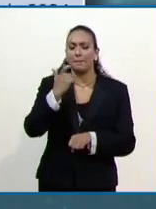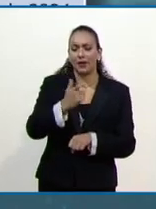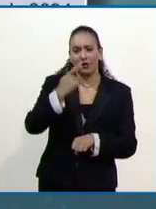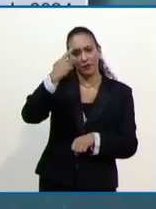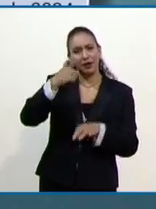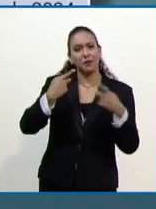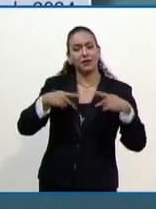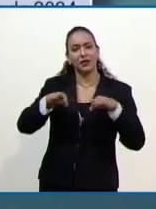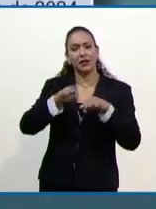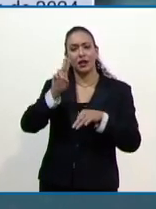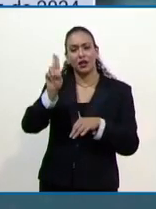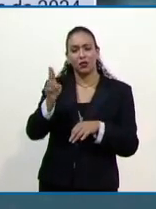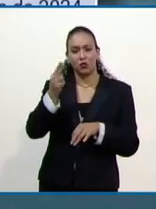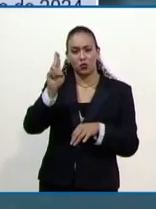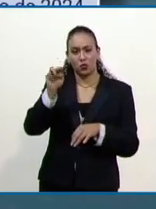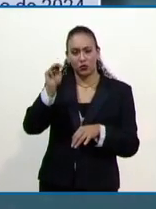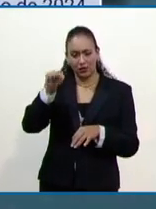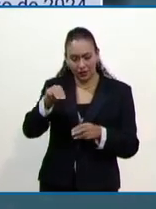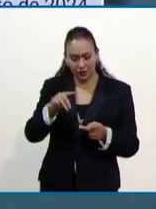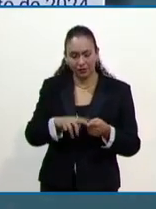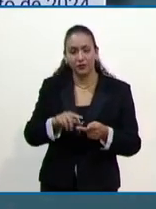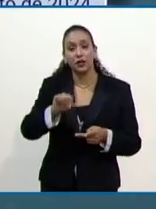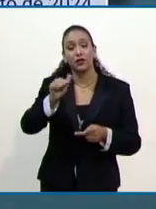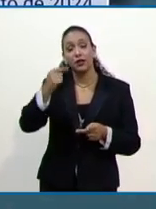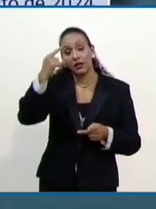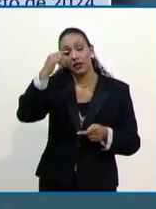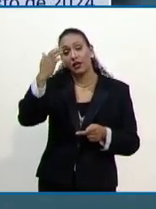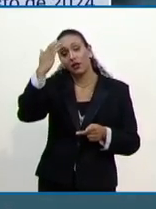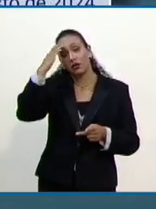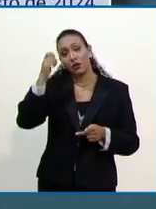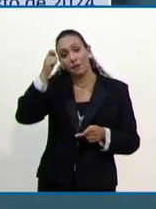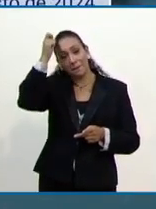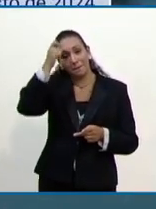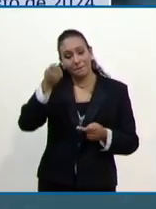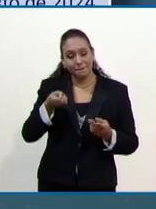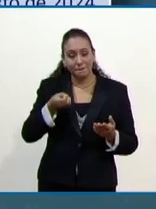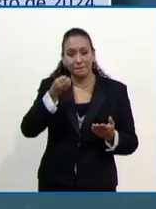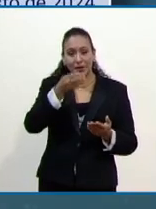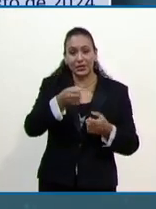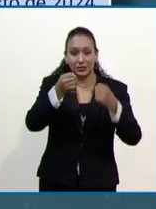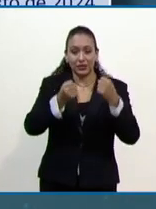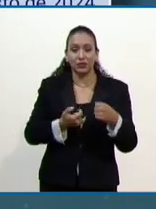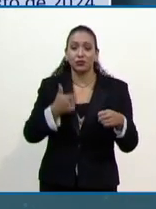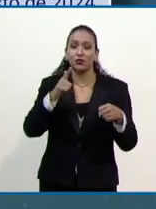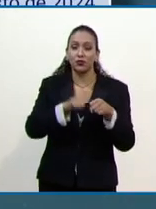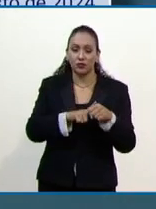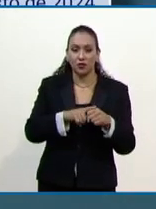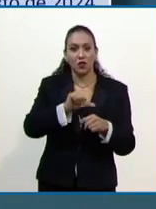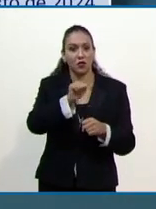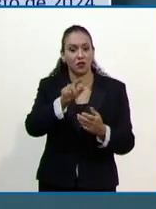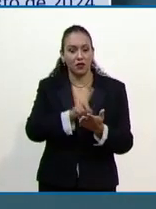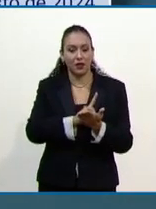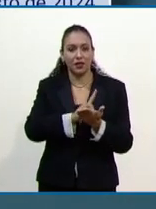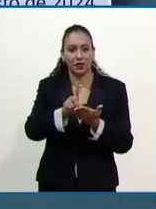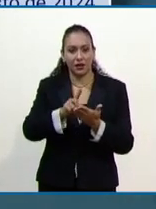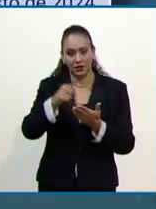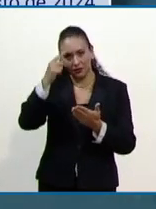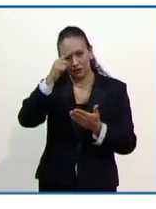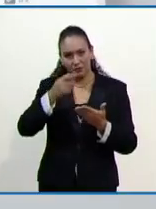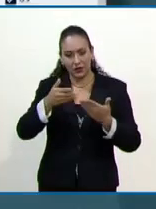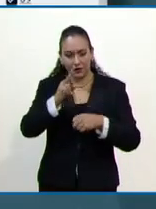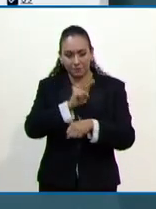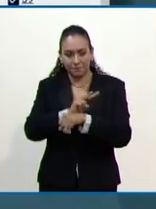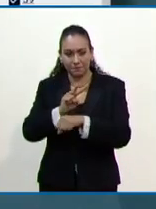UNAM, competencia para conocer la actualización de una pensión otorgada por el Seguro Social y derechos por servicios de